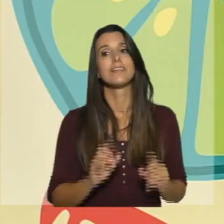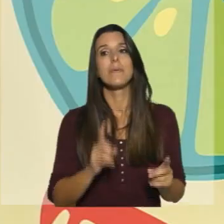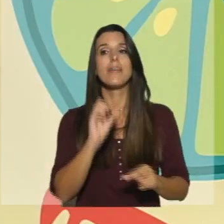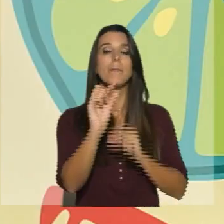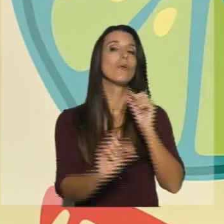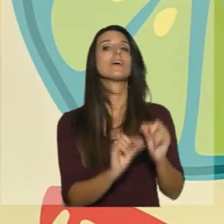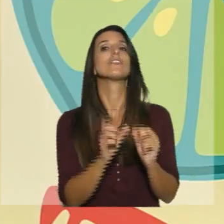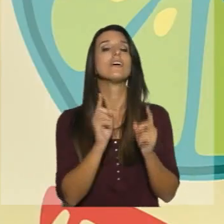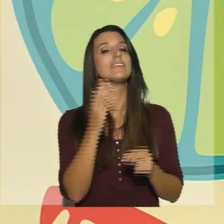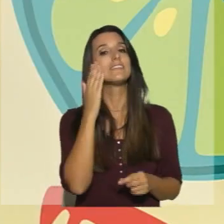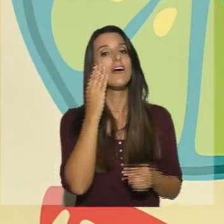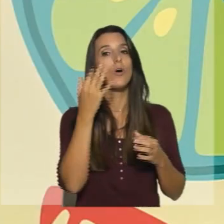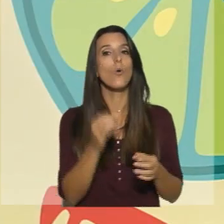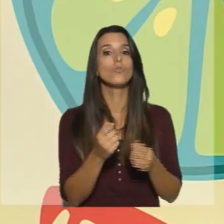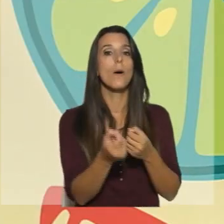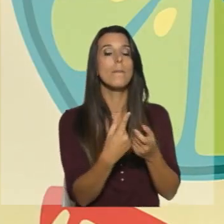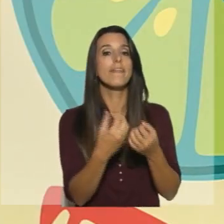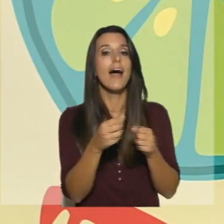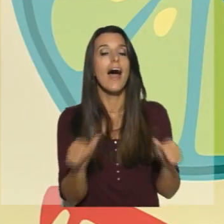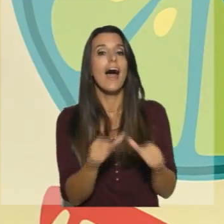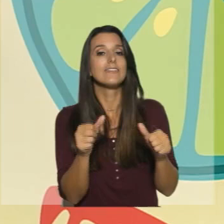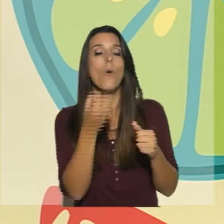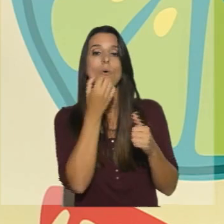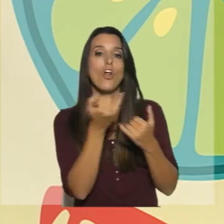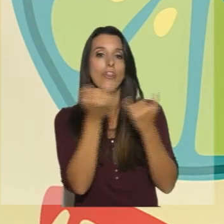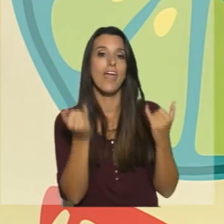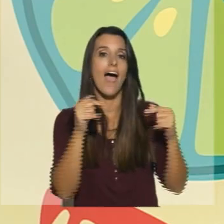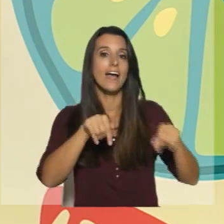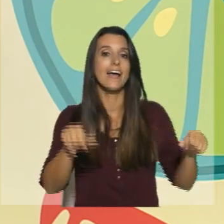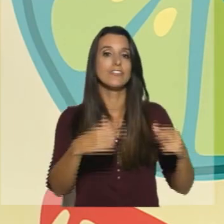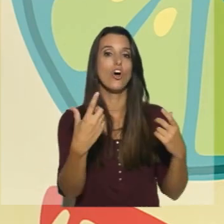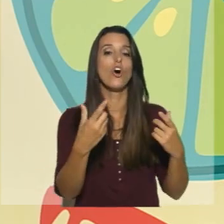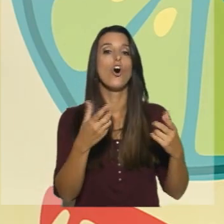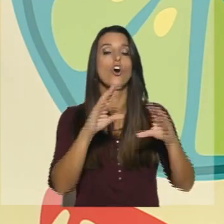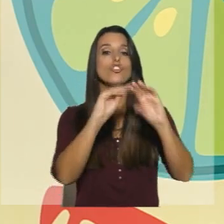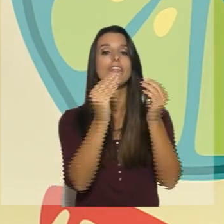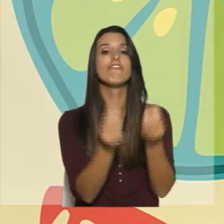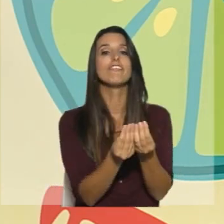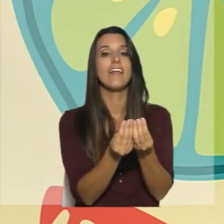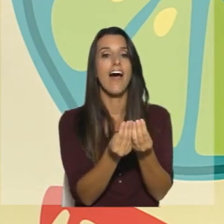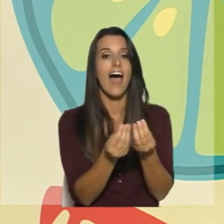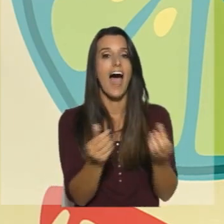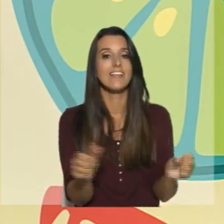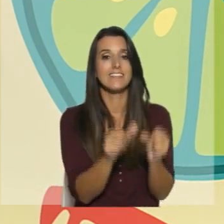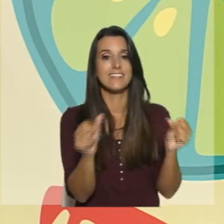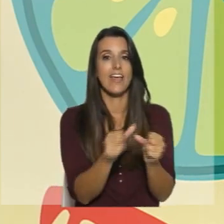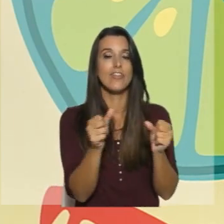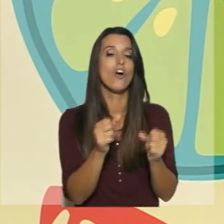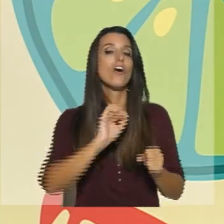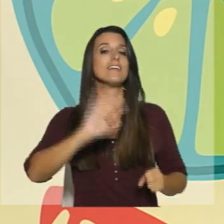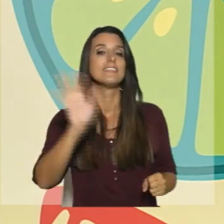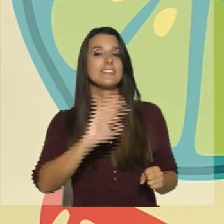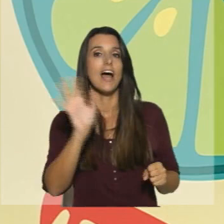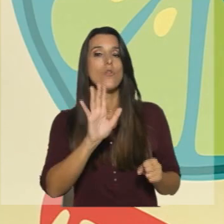vueltita. ¿Sabés que nos están escribiendo también que están haciendo, buenos días, aquí haciendo tortas fritas? Ay, qué rico. En la cocina económica. Saludos de